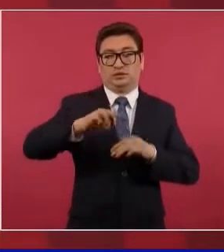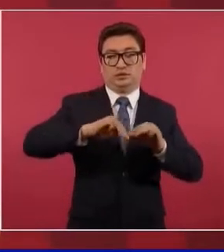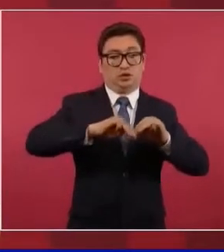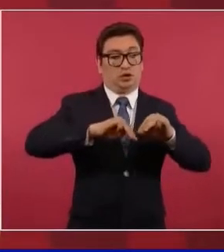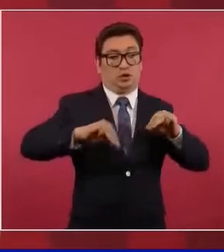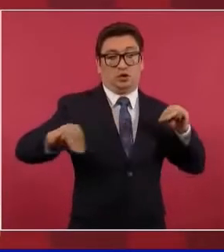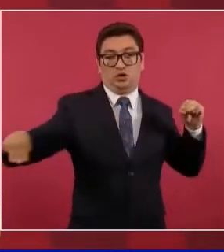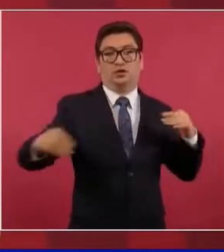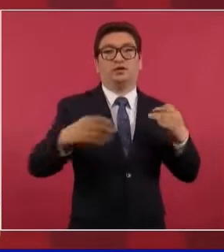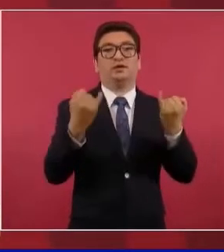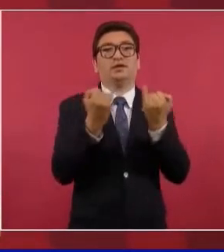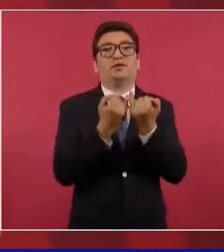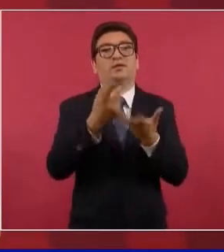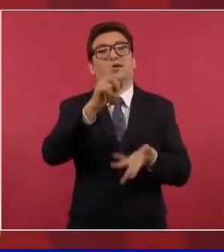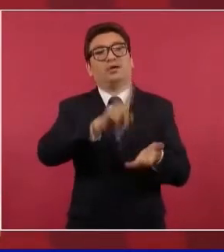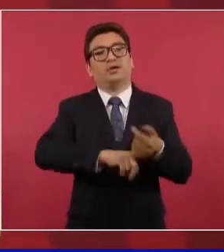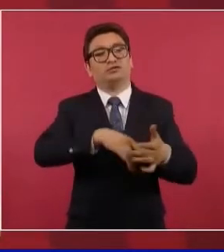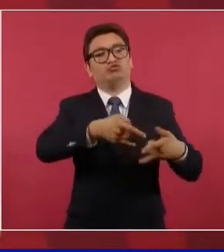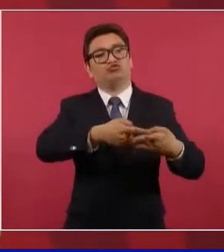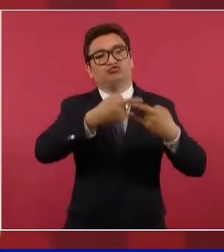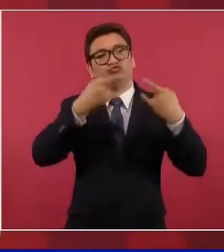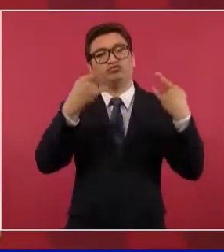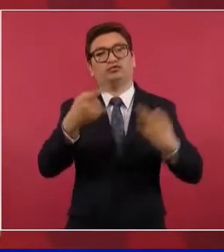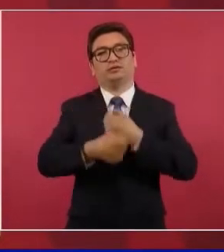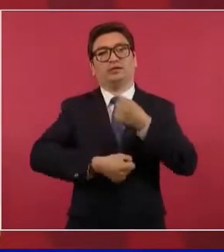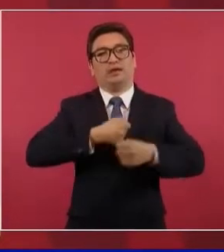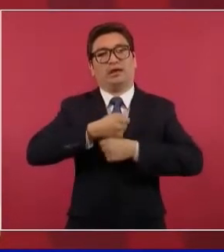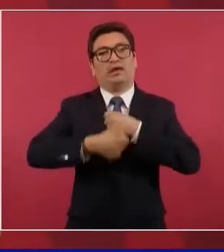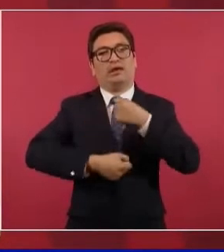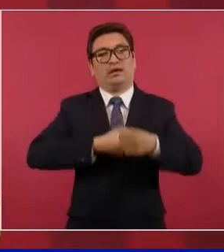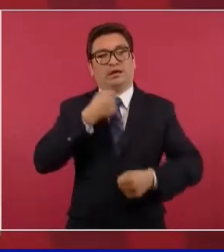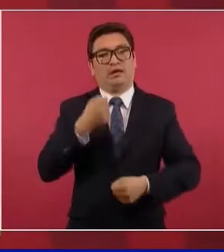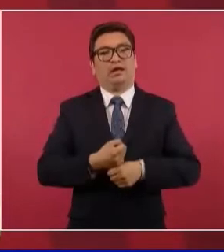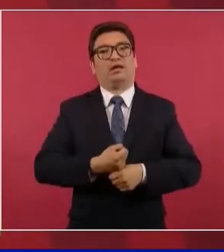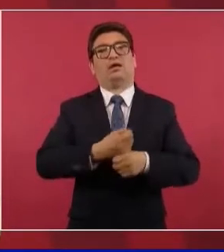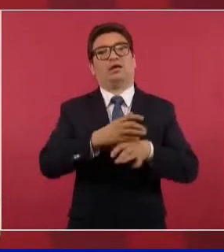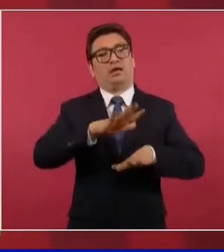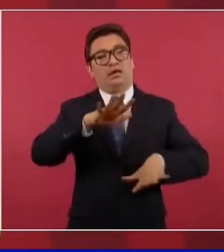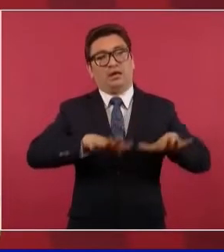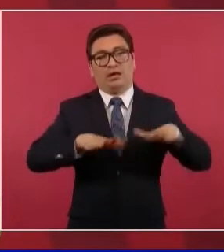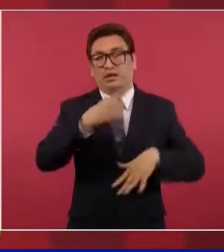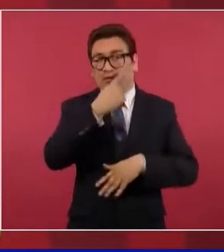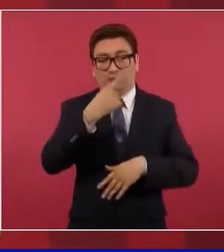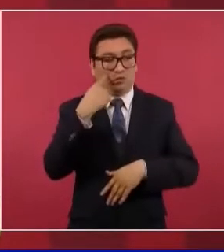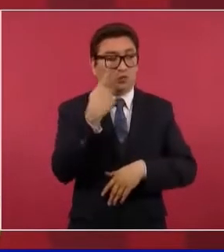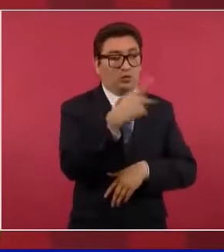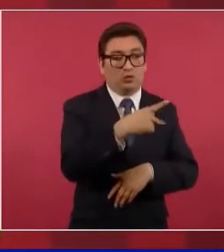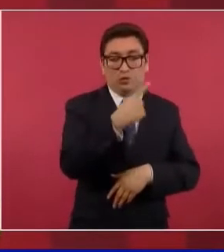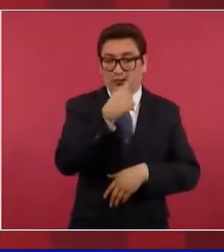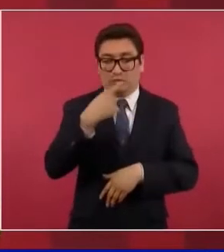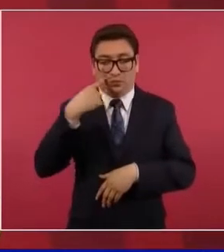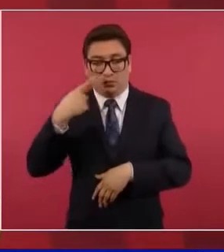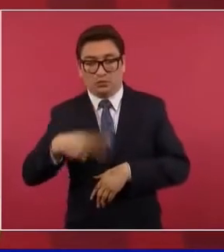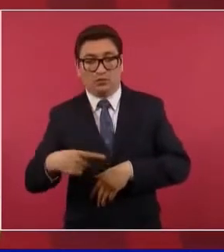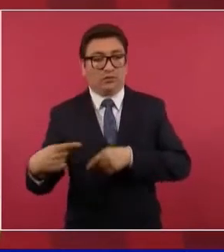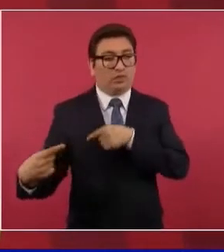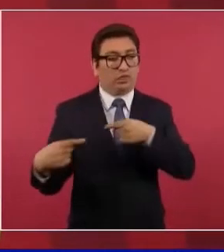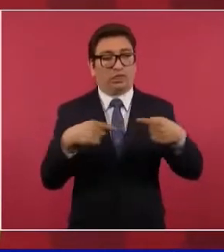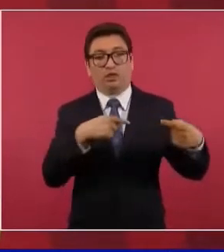que viene de lejos, de discrepancias, a veces de